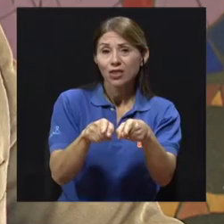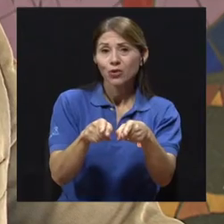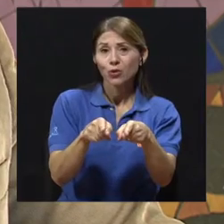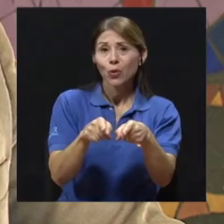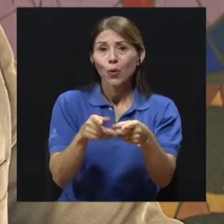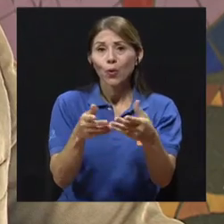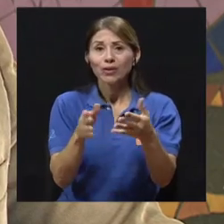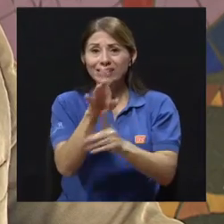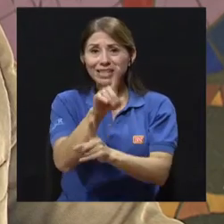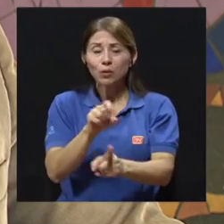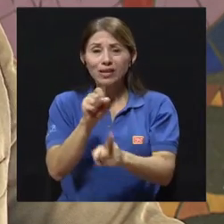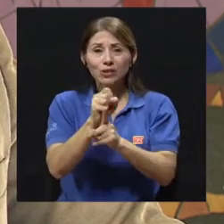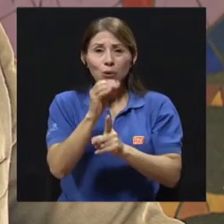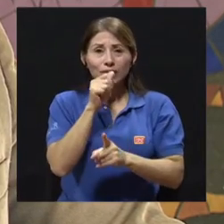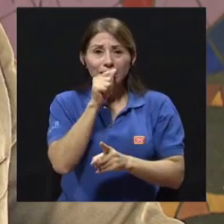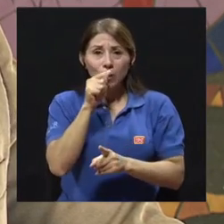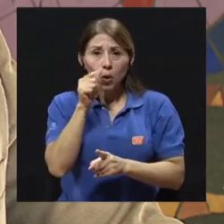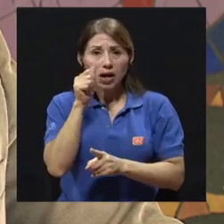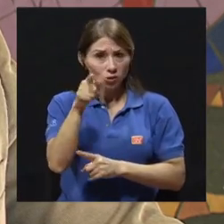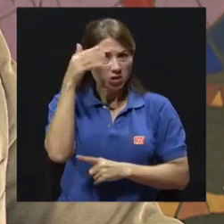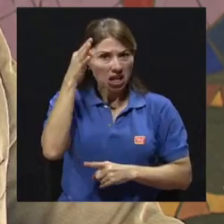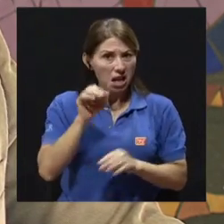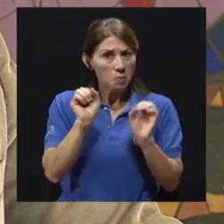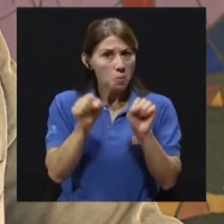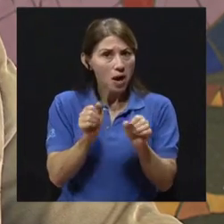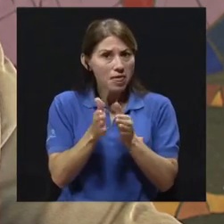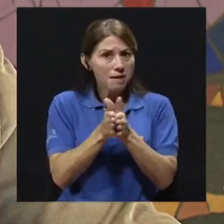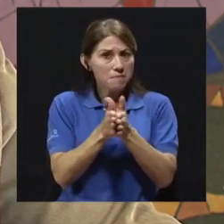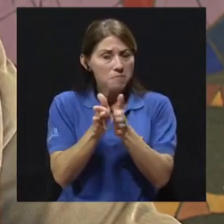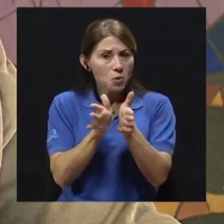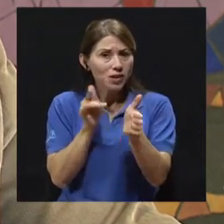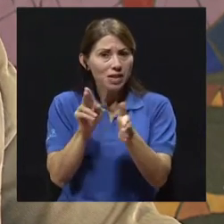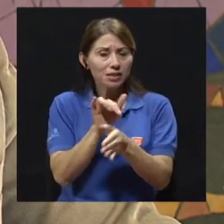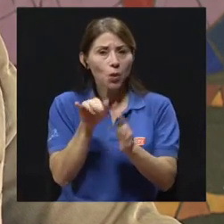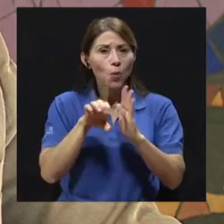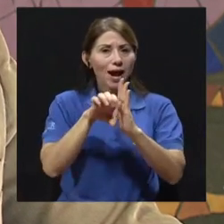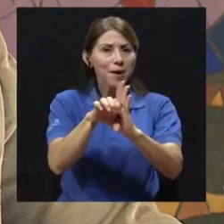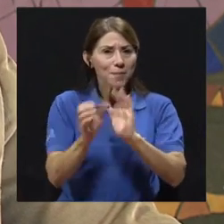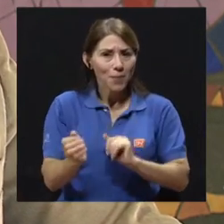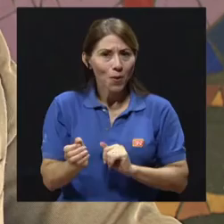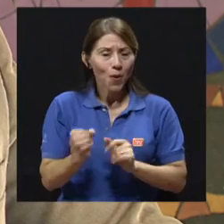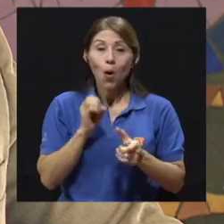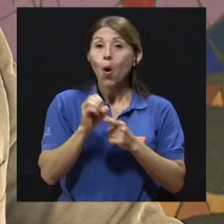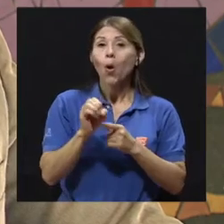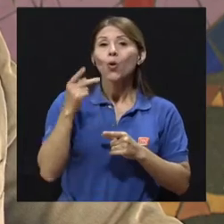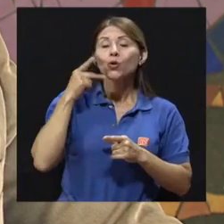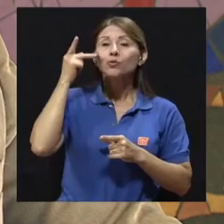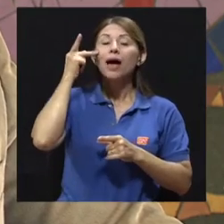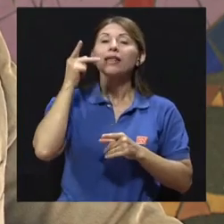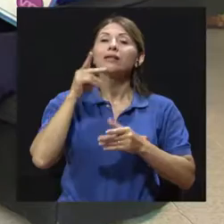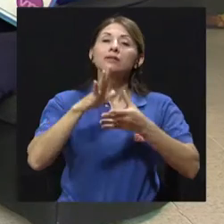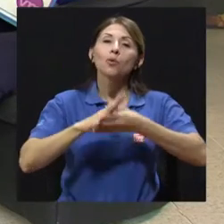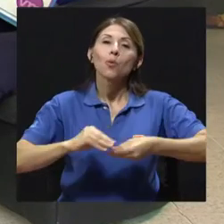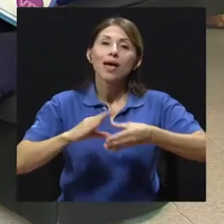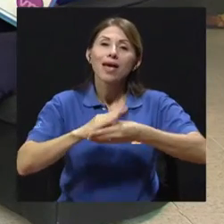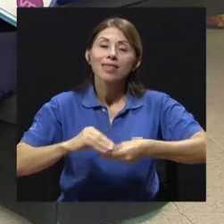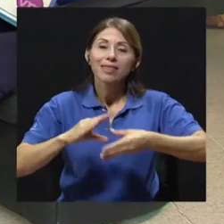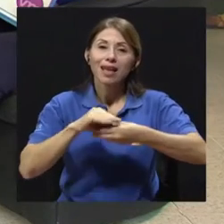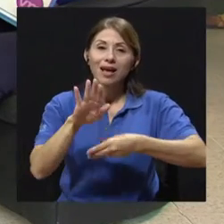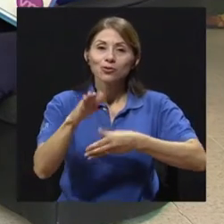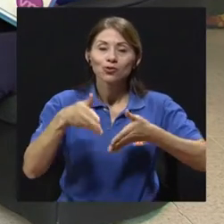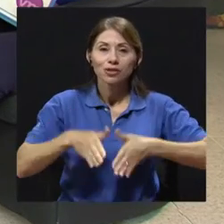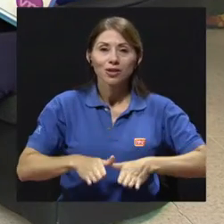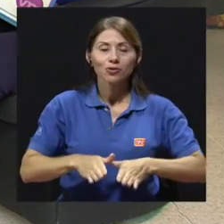ponerlo de ejemplo, o hacer que los papás le cuenten historias a sus hijos? ¿Son metodologías válidas? Sí, en